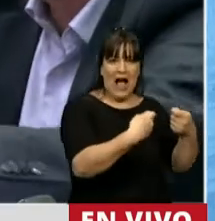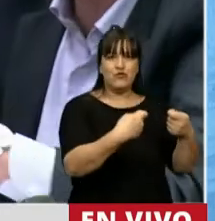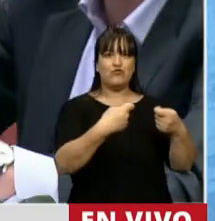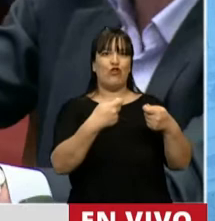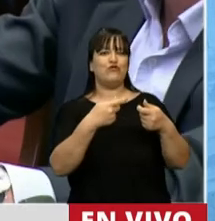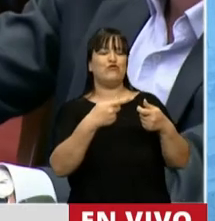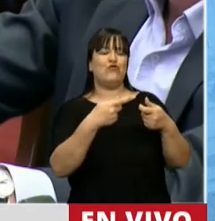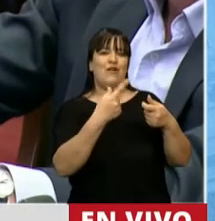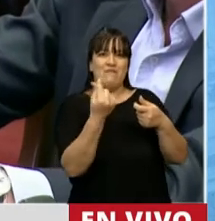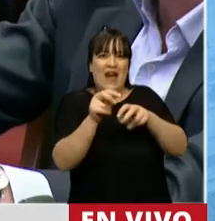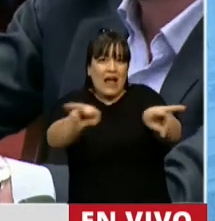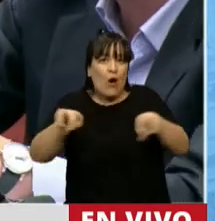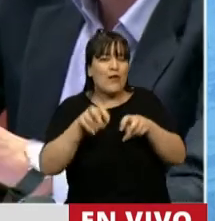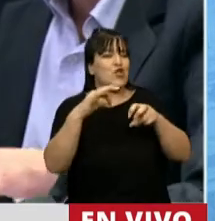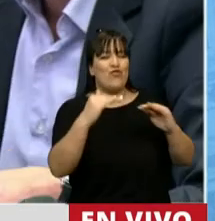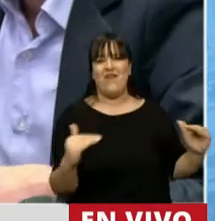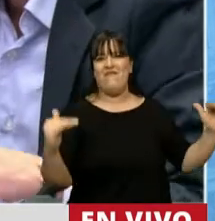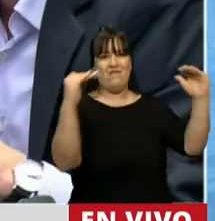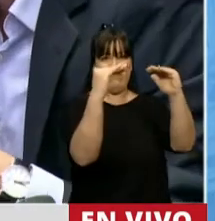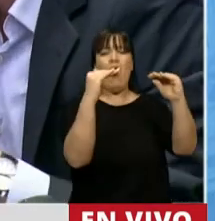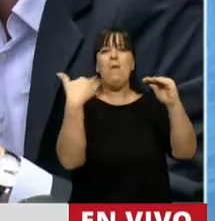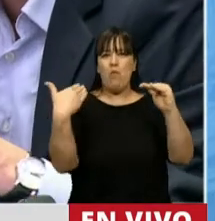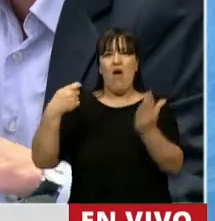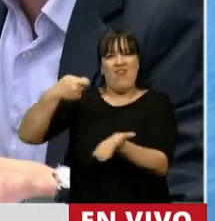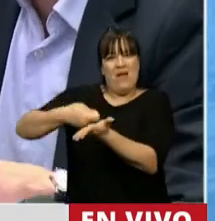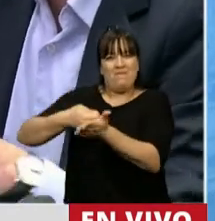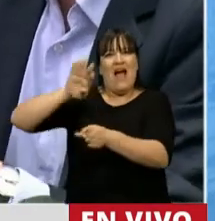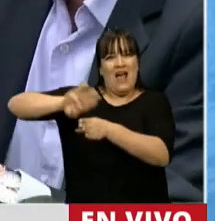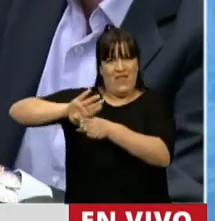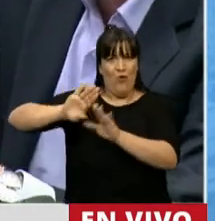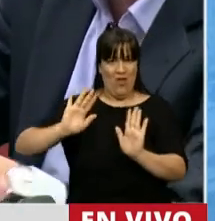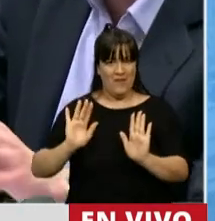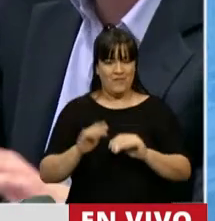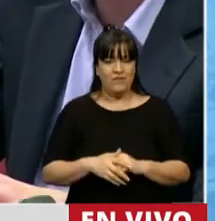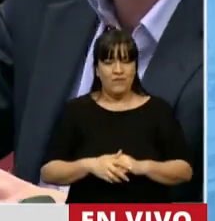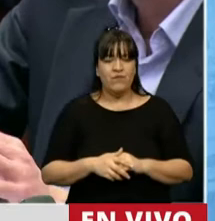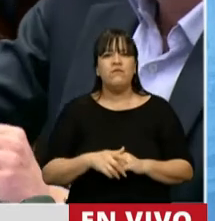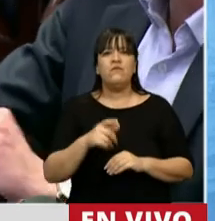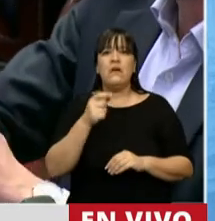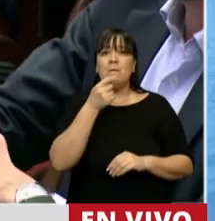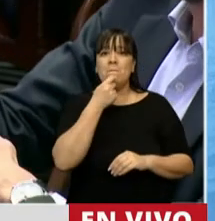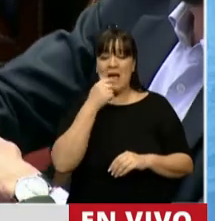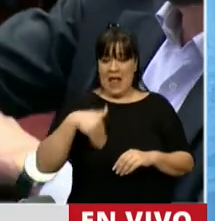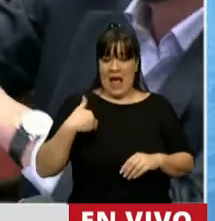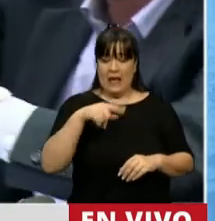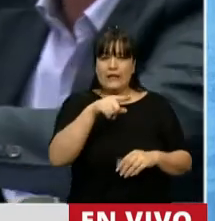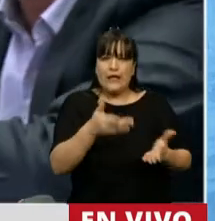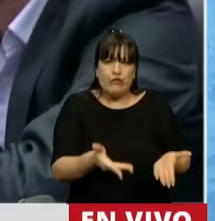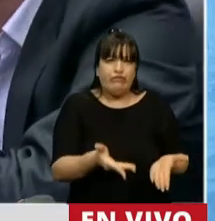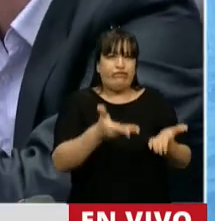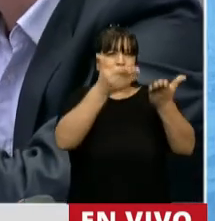El proyecto también nos hace mención que para crecer tienen que aumentar